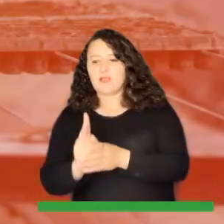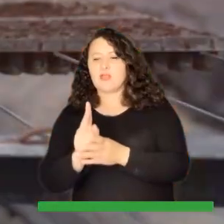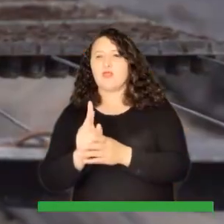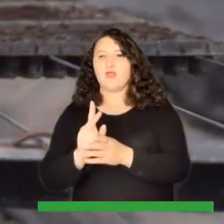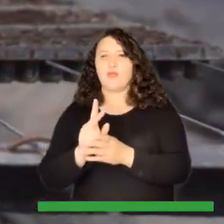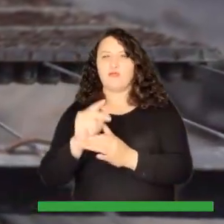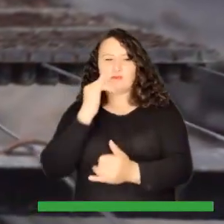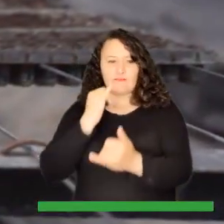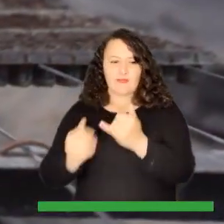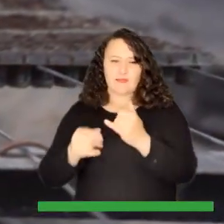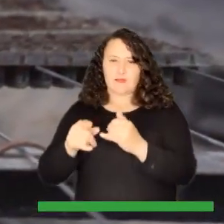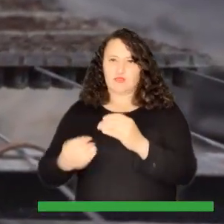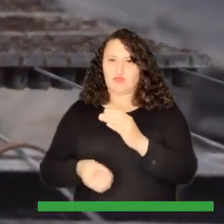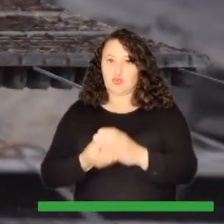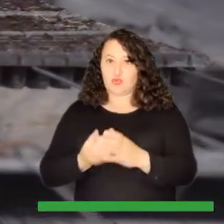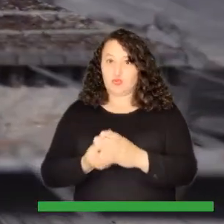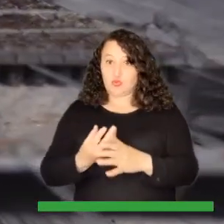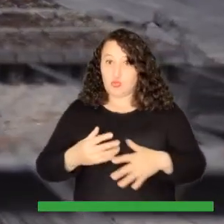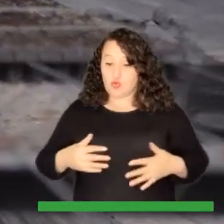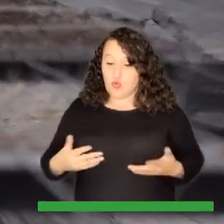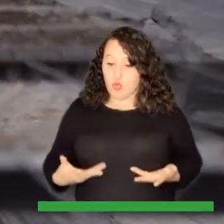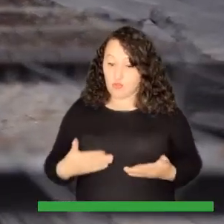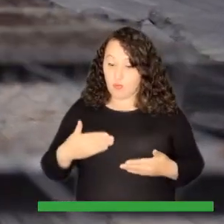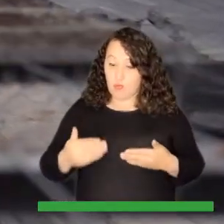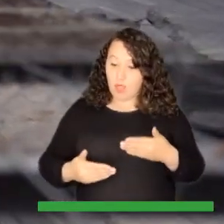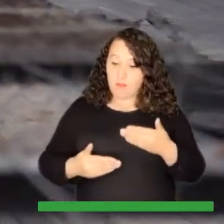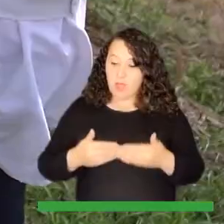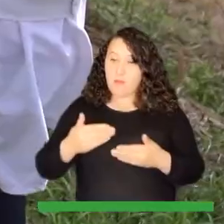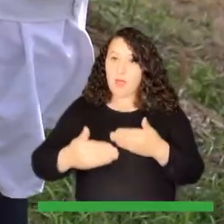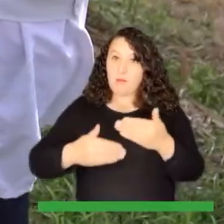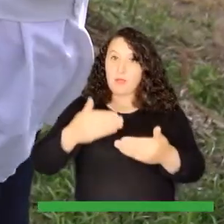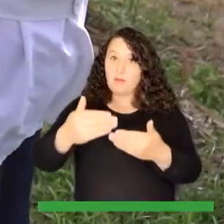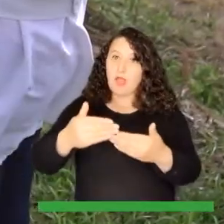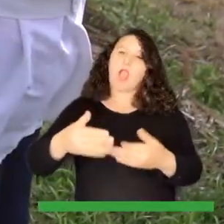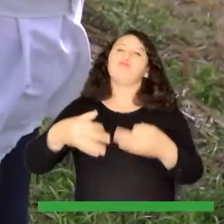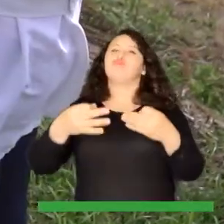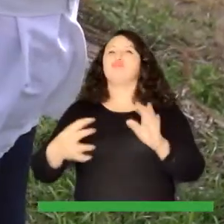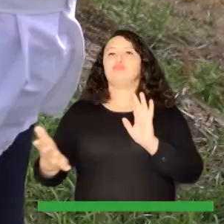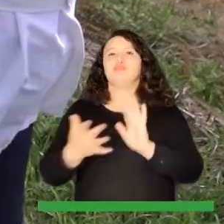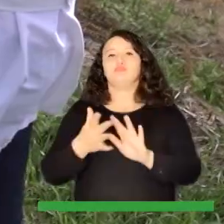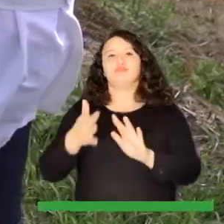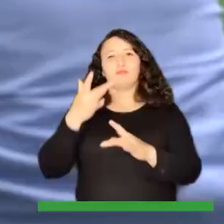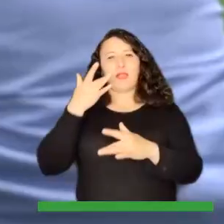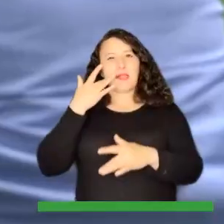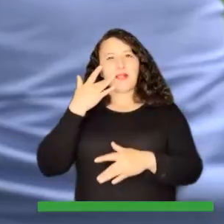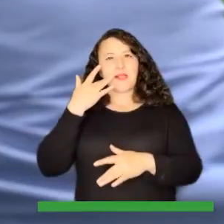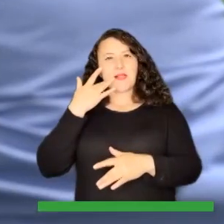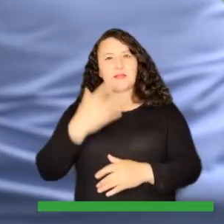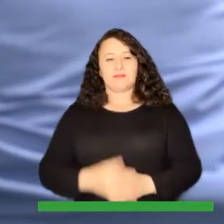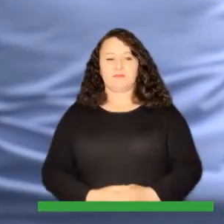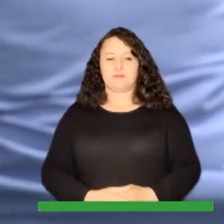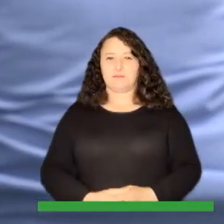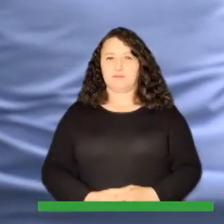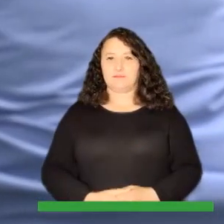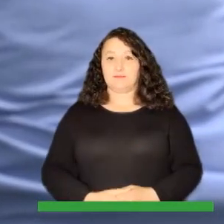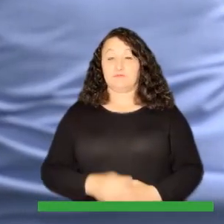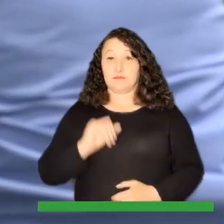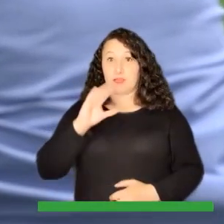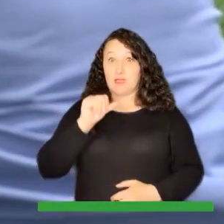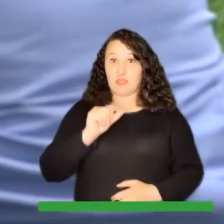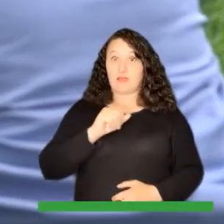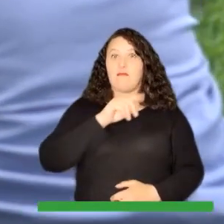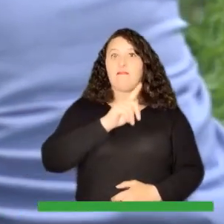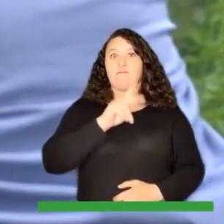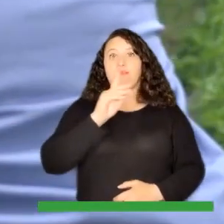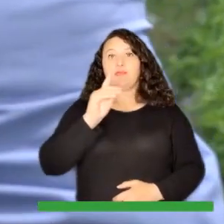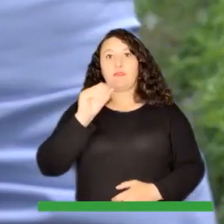producto, y cómo en cada uno de estos eslabones de este proceso se asegura la inocuidad de los productos. Que el ICA y el FDA